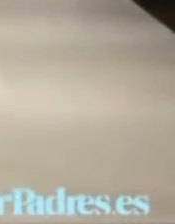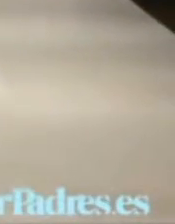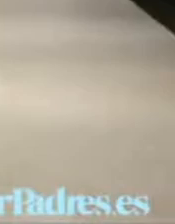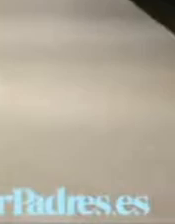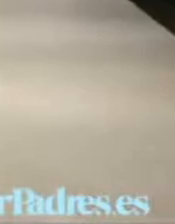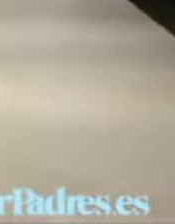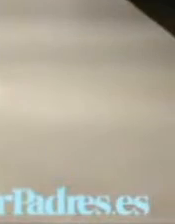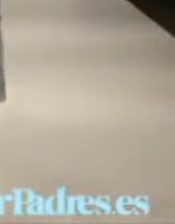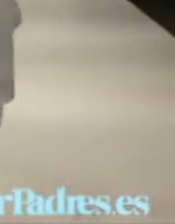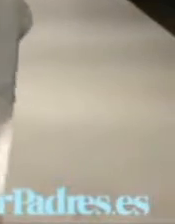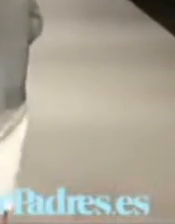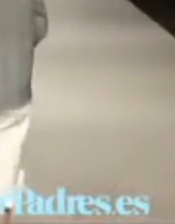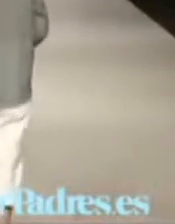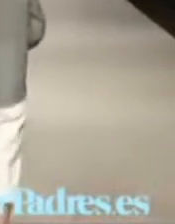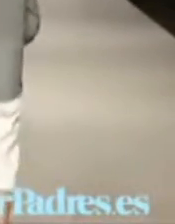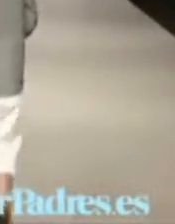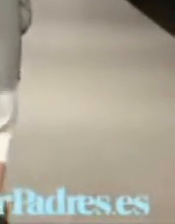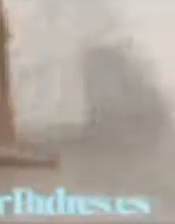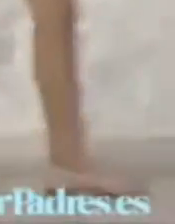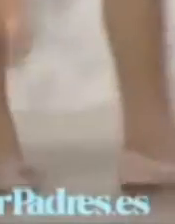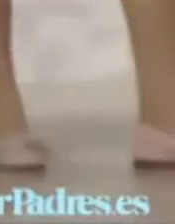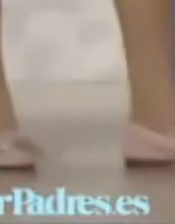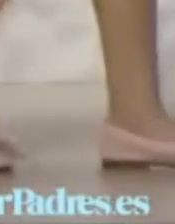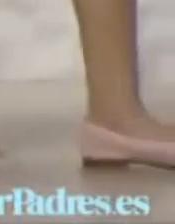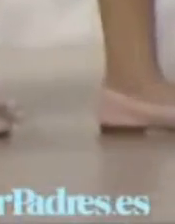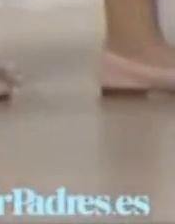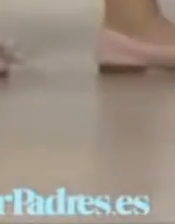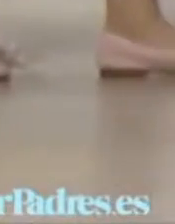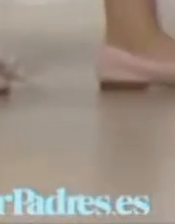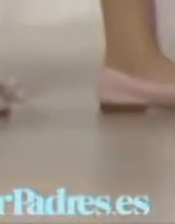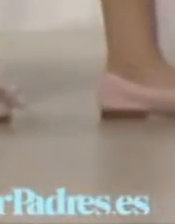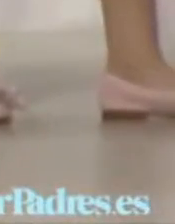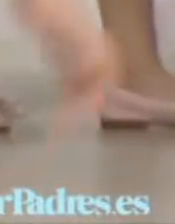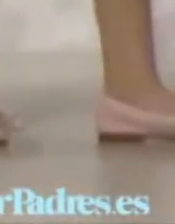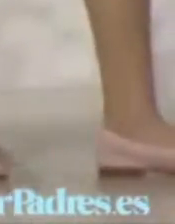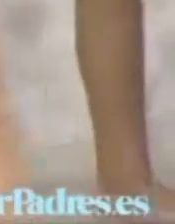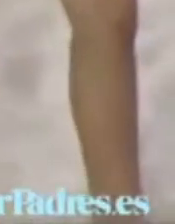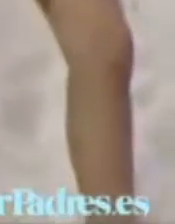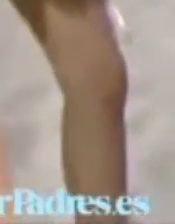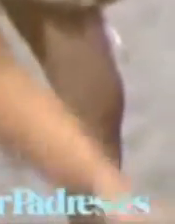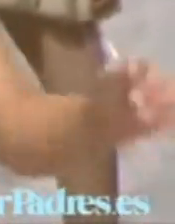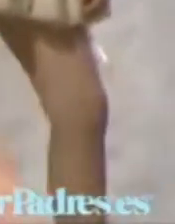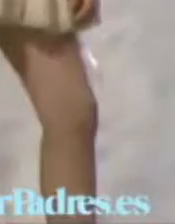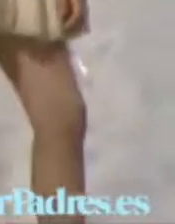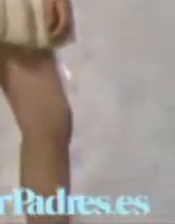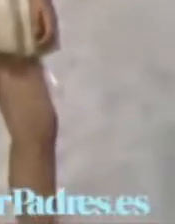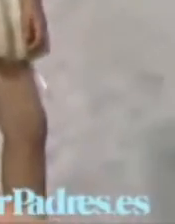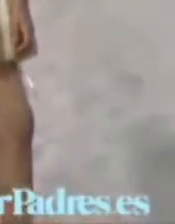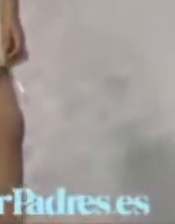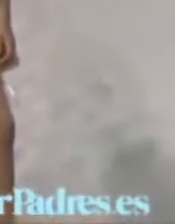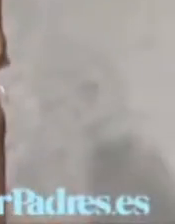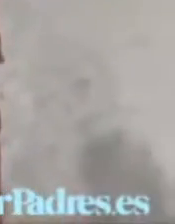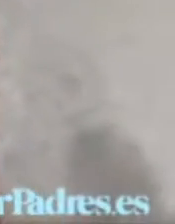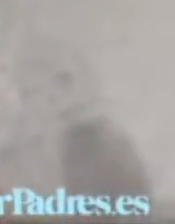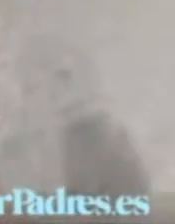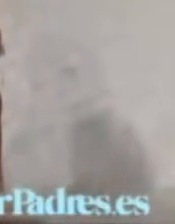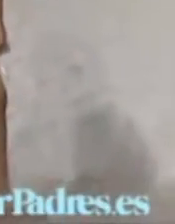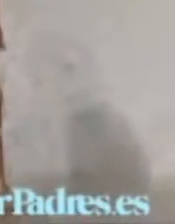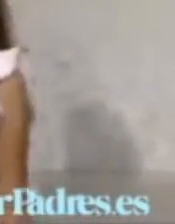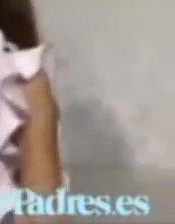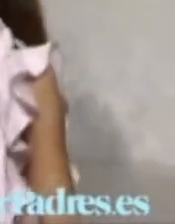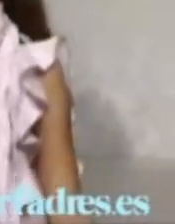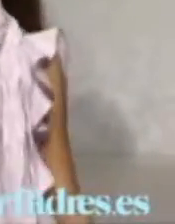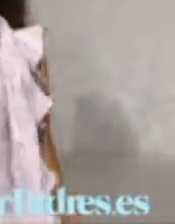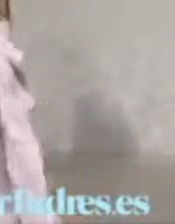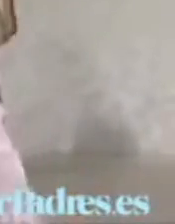el beige. Por el contrario, los colores llamativos, vivos y brillantes lo estimularán. Es por ello que los juguetes son de colores tan vistosos y fuertes